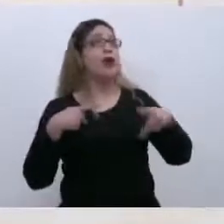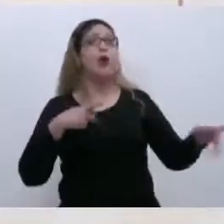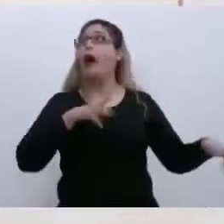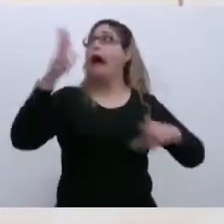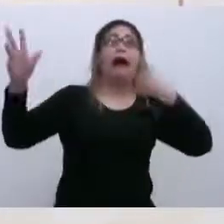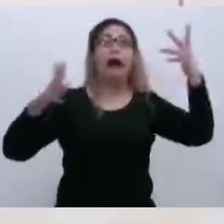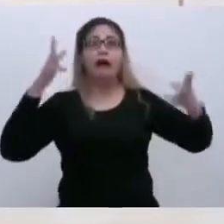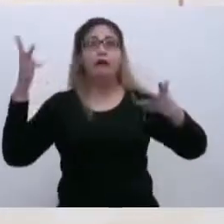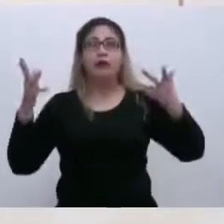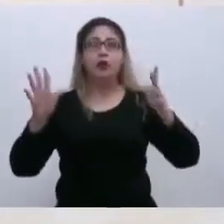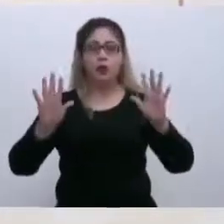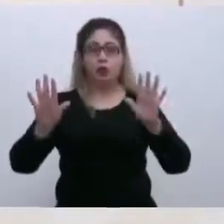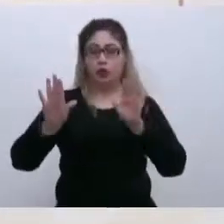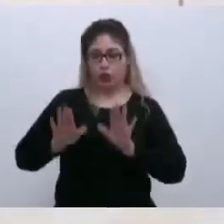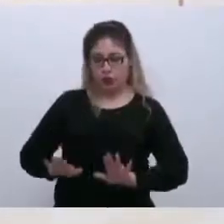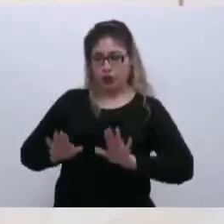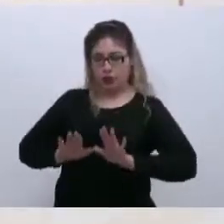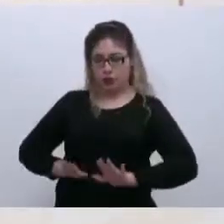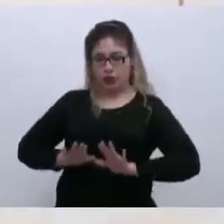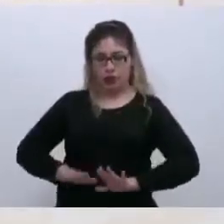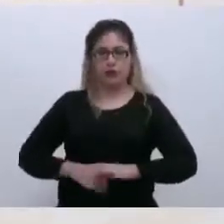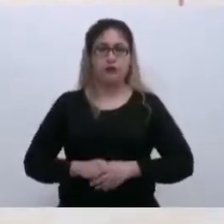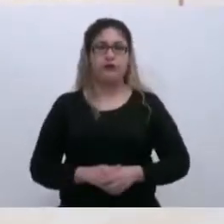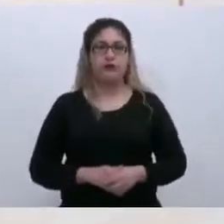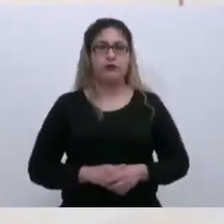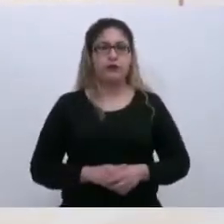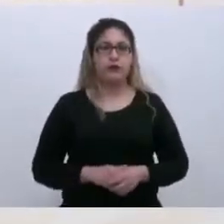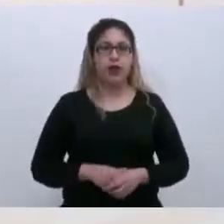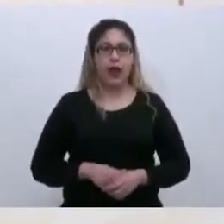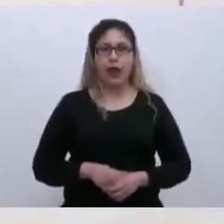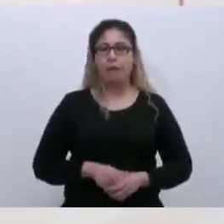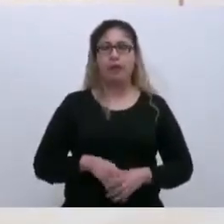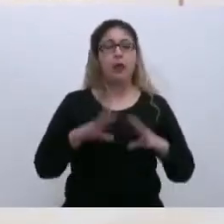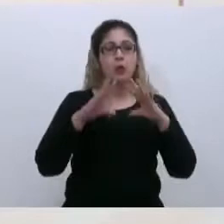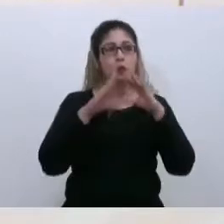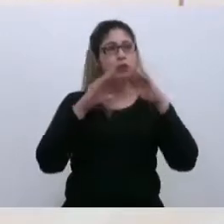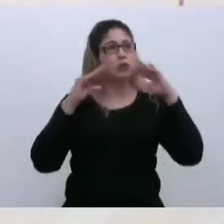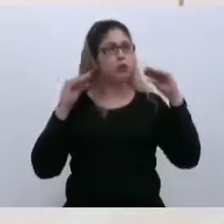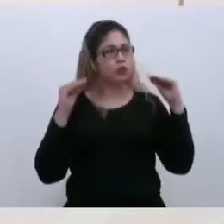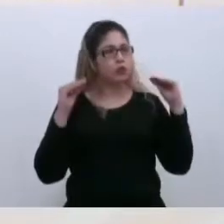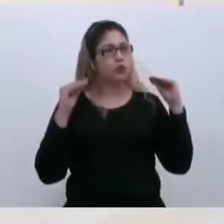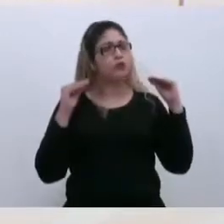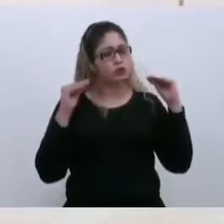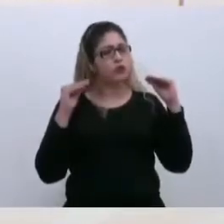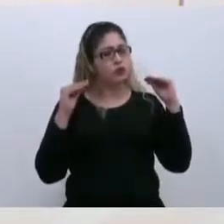un tiempo de silencio y ya